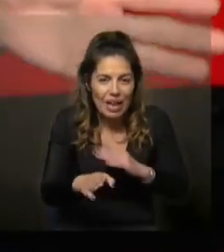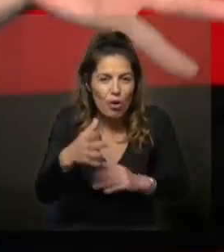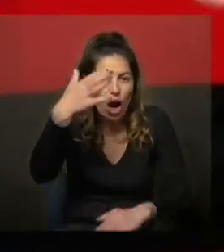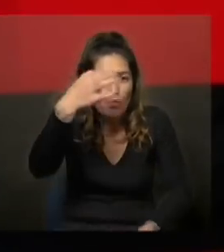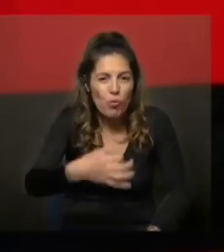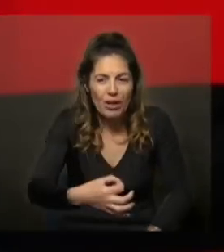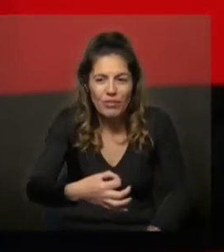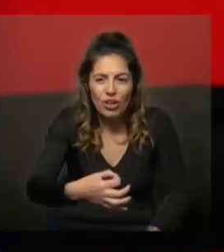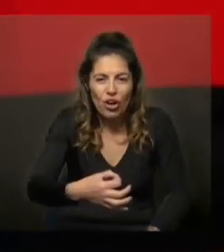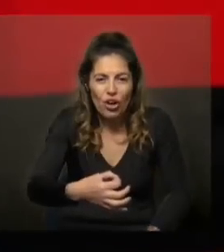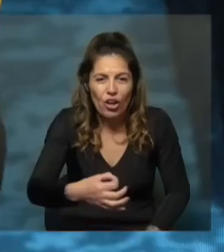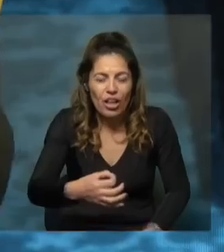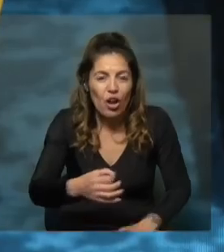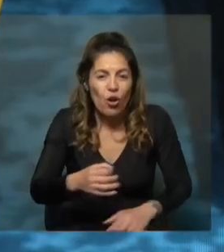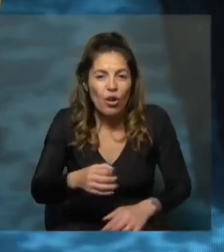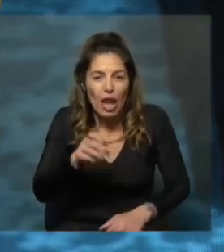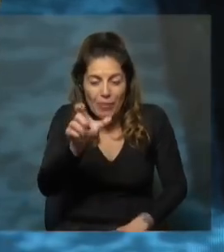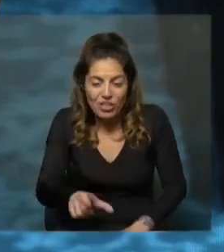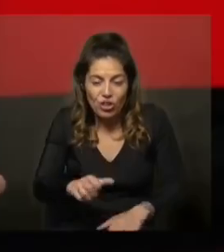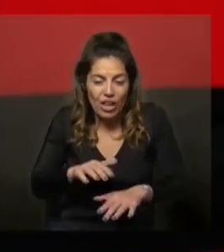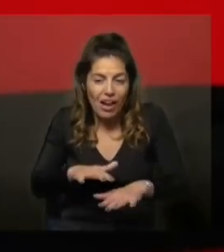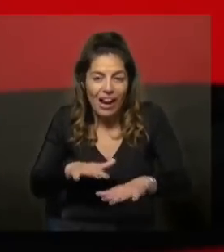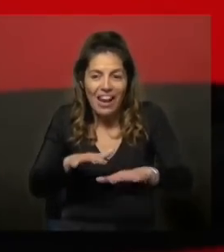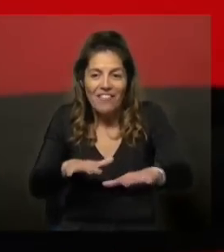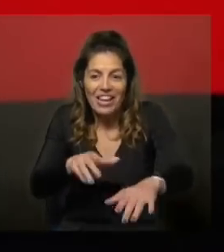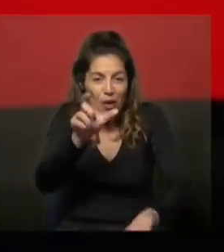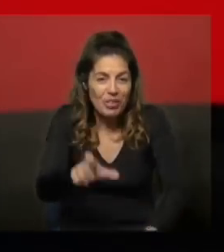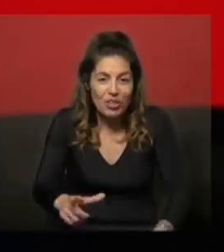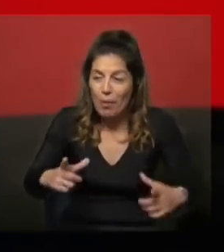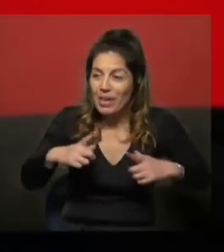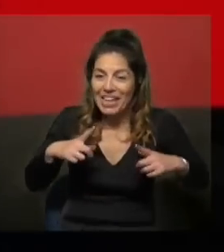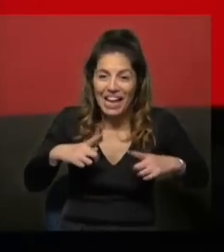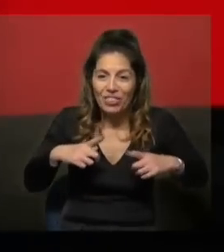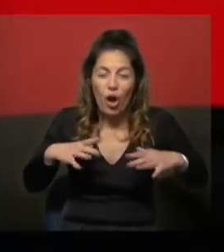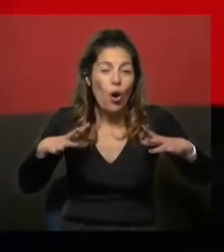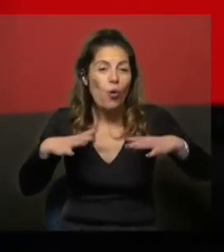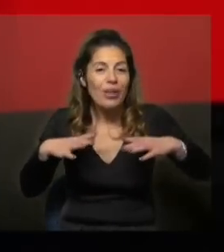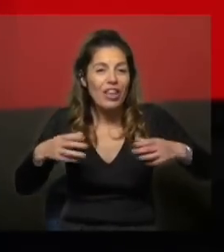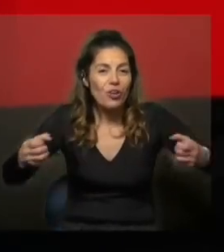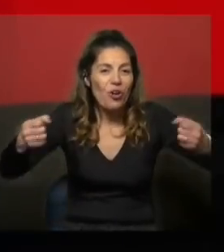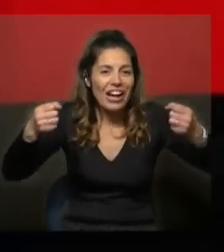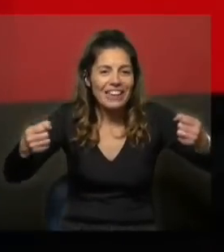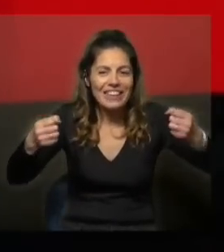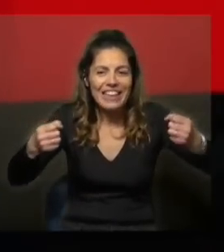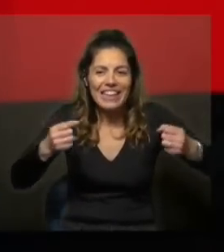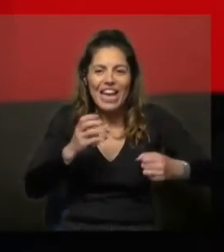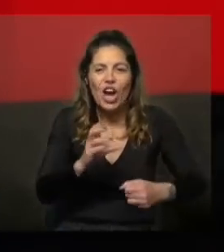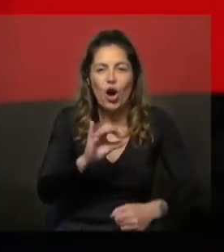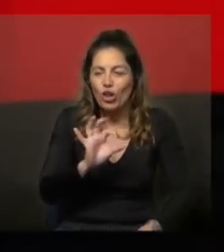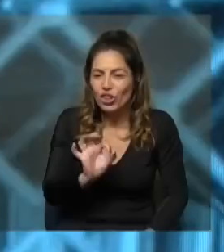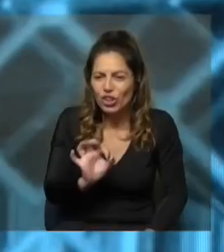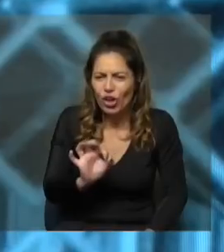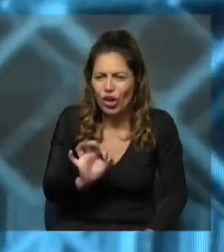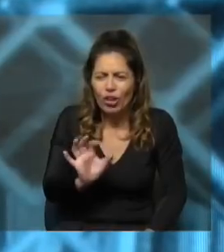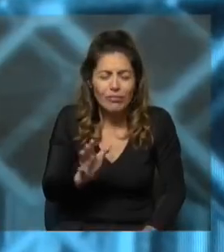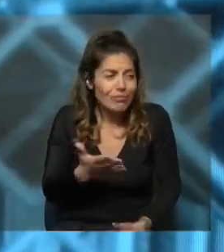y había todo una caravana de gente esperando las cosas los jubilados con las coito con las cosas que vos decías era